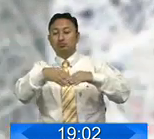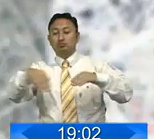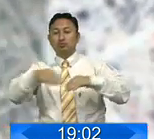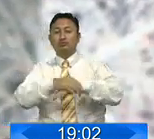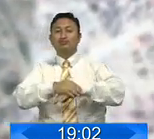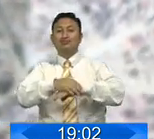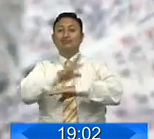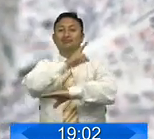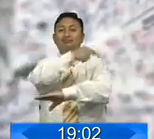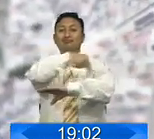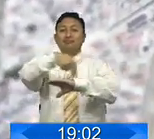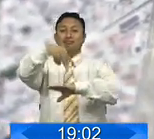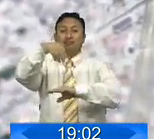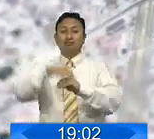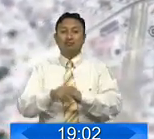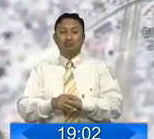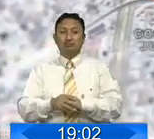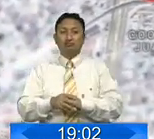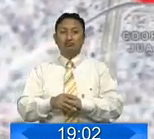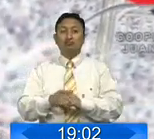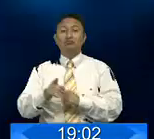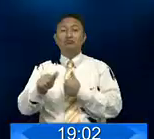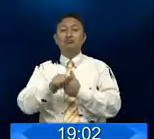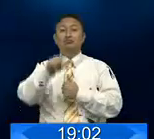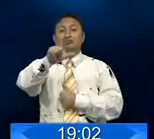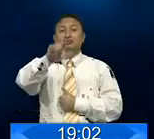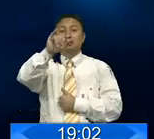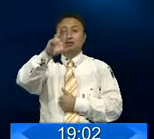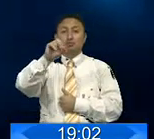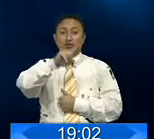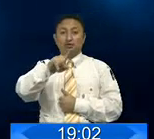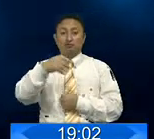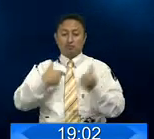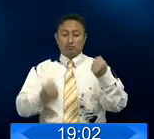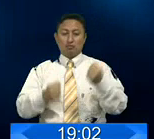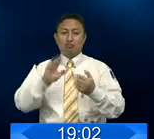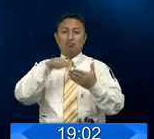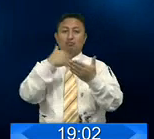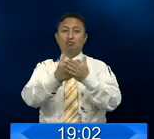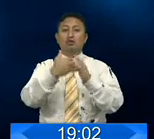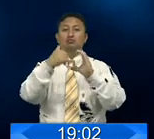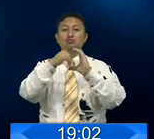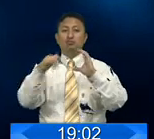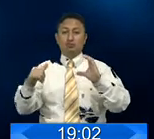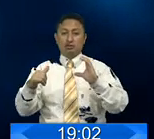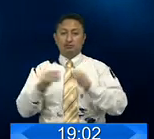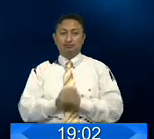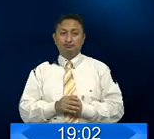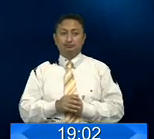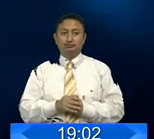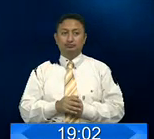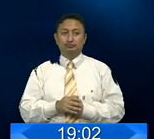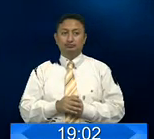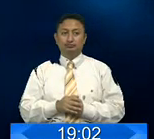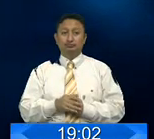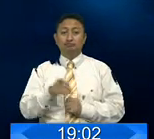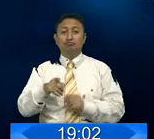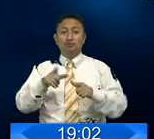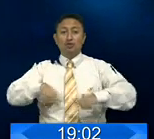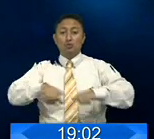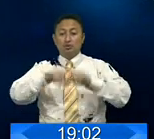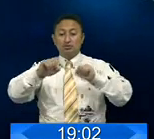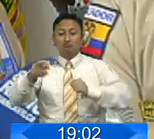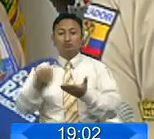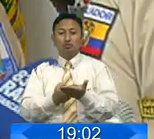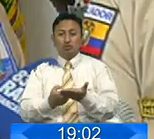Narcisa de Jesús, cerca de Limonal, donde abordaron un carro que los llevó hasta Salinas en la provincia de Santa Elena. En este lugar mantienen una